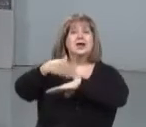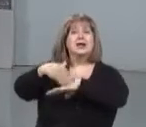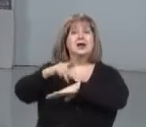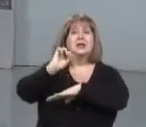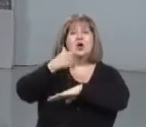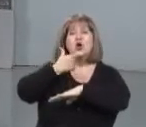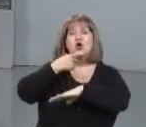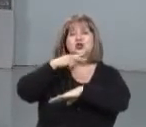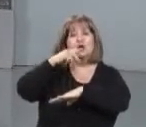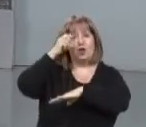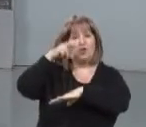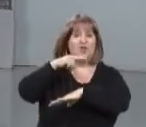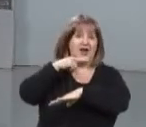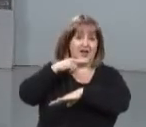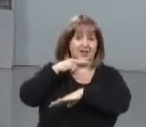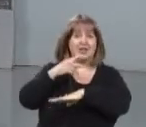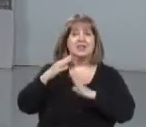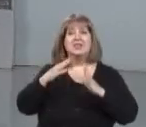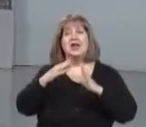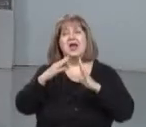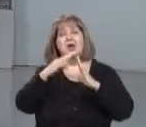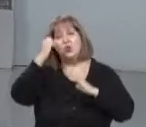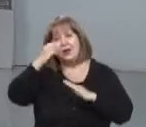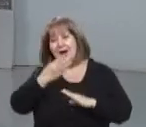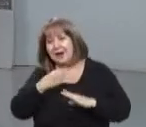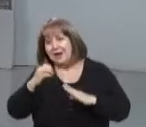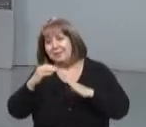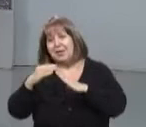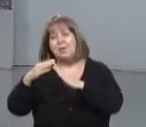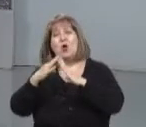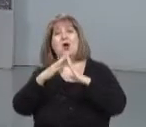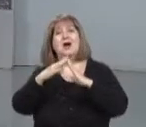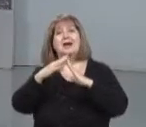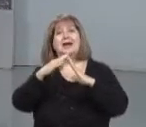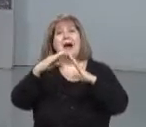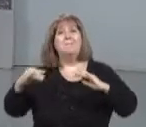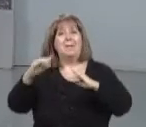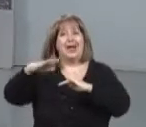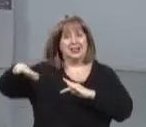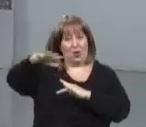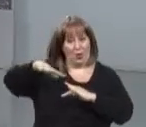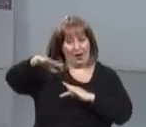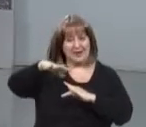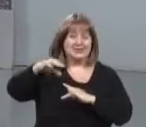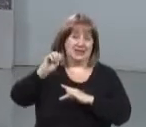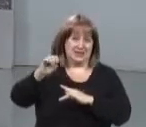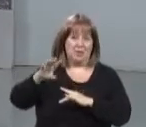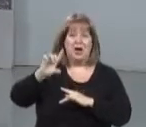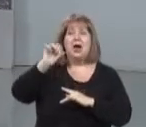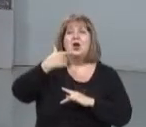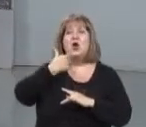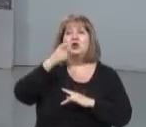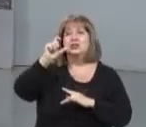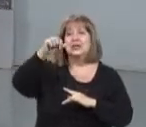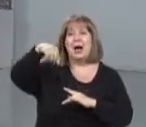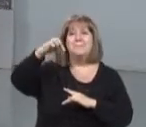Verdes, de los campamentos en Rivadavia, en una finca. Allí es donde maltrataban a golpes a esta pequeñita.